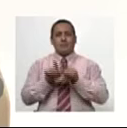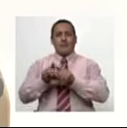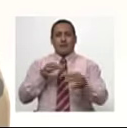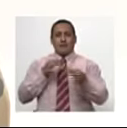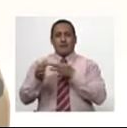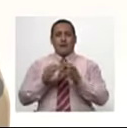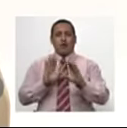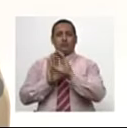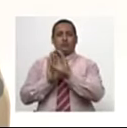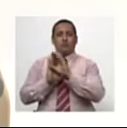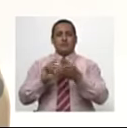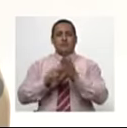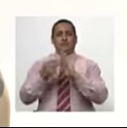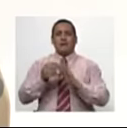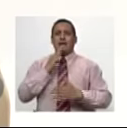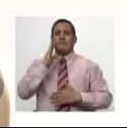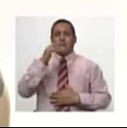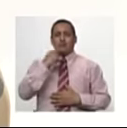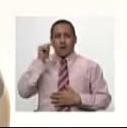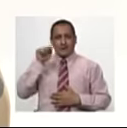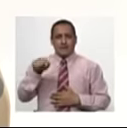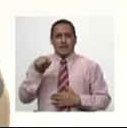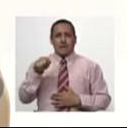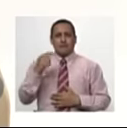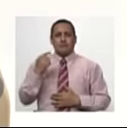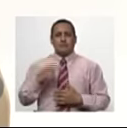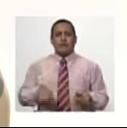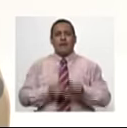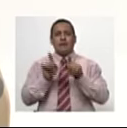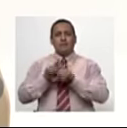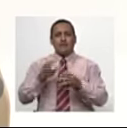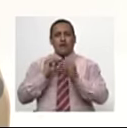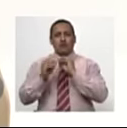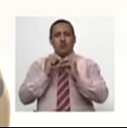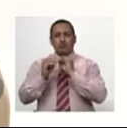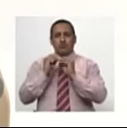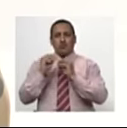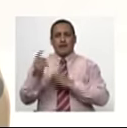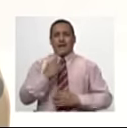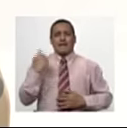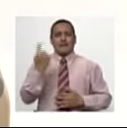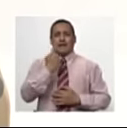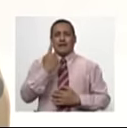señala la Constitución. O sea, el mandato está. Ya. La implementación